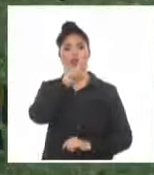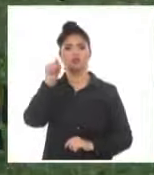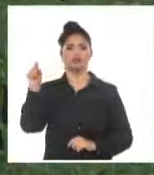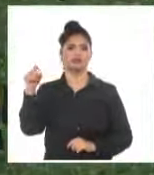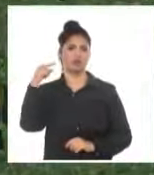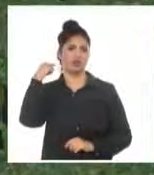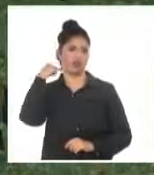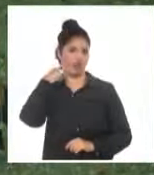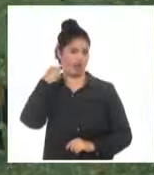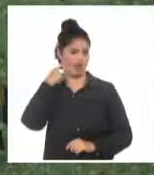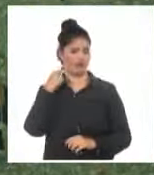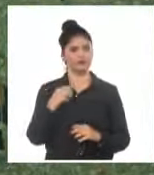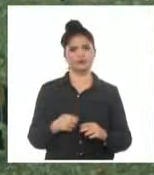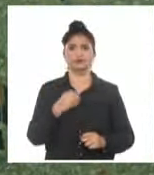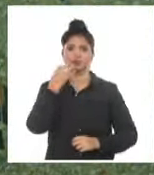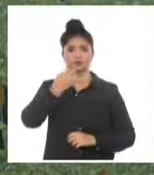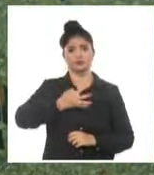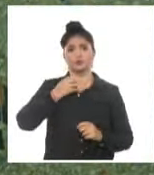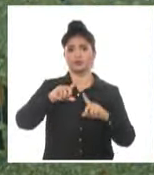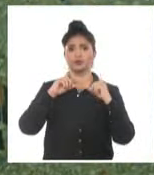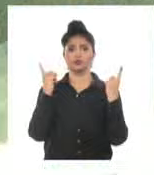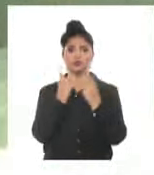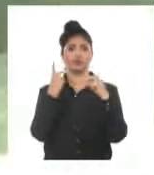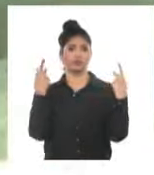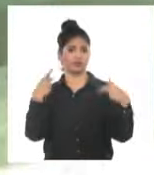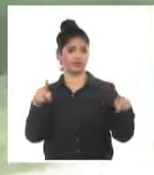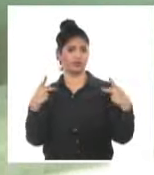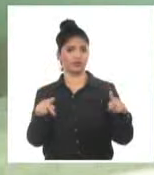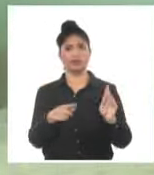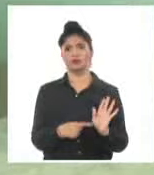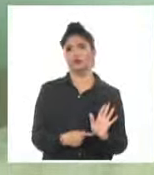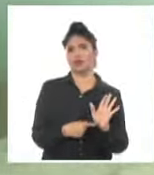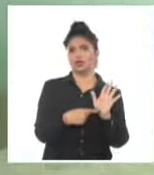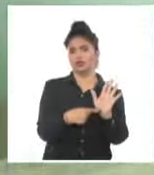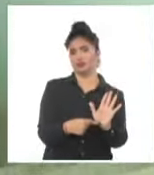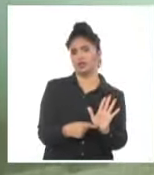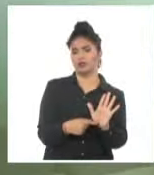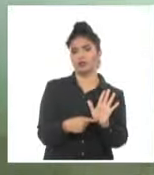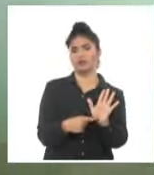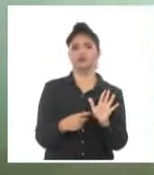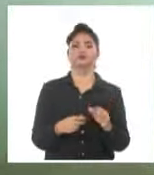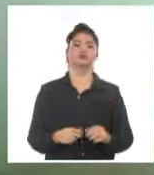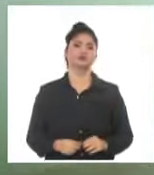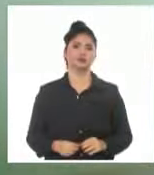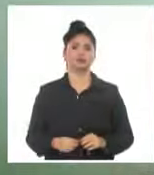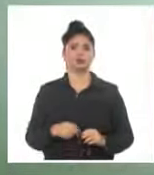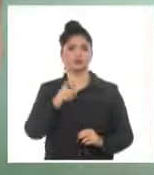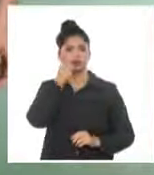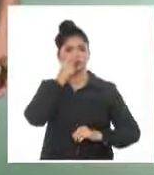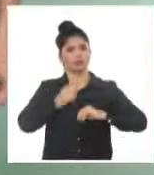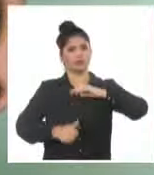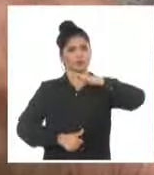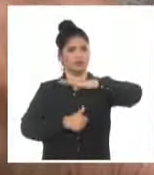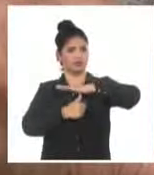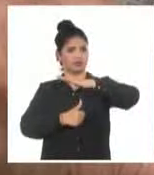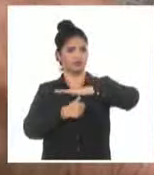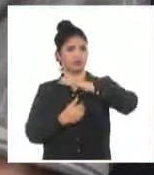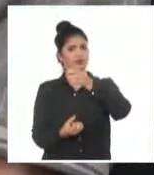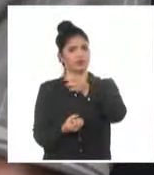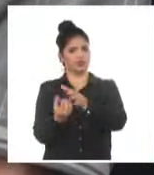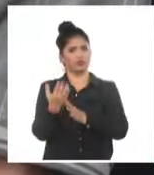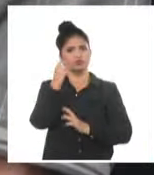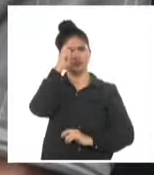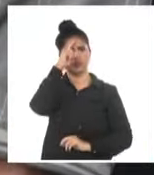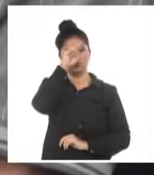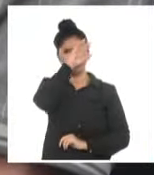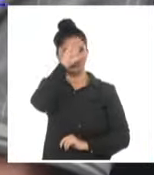Entre los guardianes de esas memorias está Vicente Barro, nieto del presidente de la Sociedad Gallega que fundó el hospital.